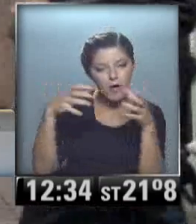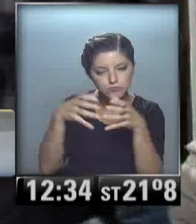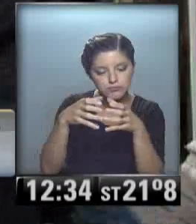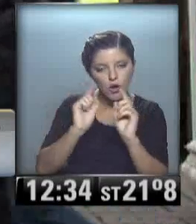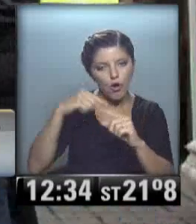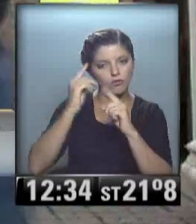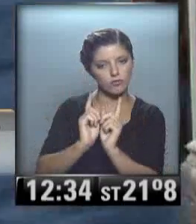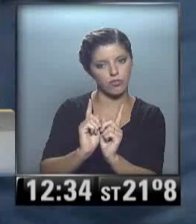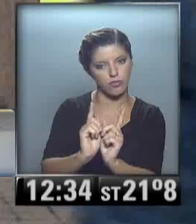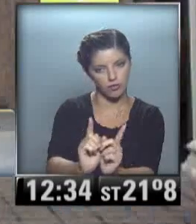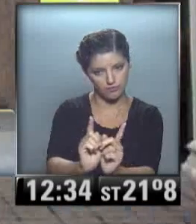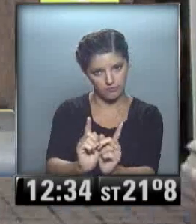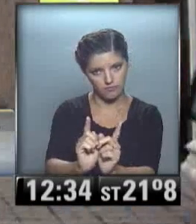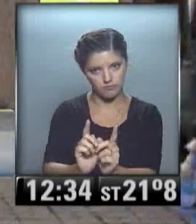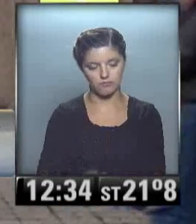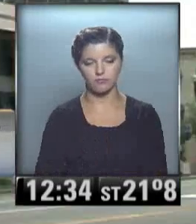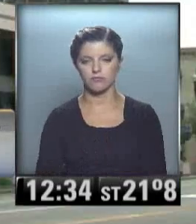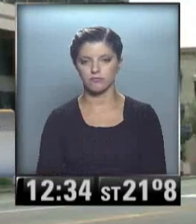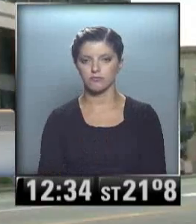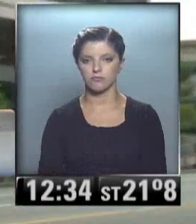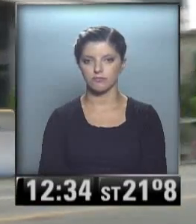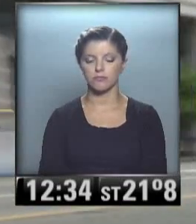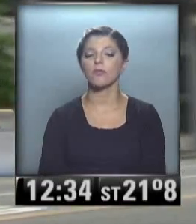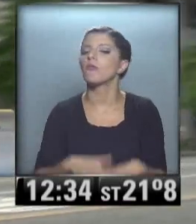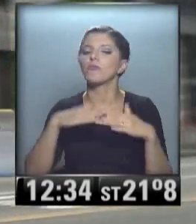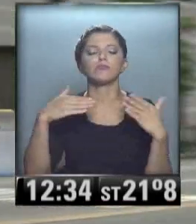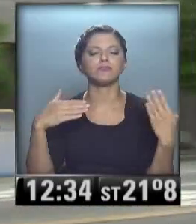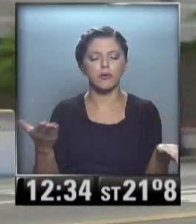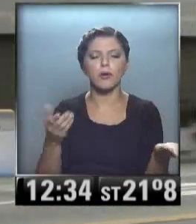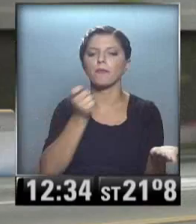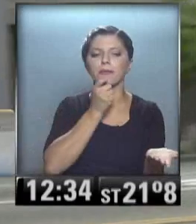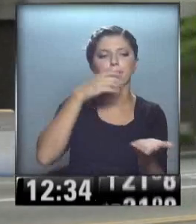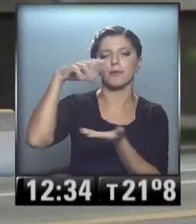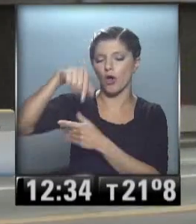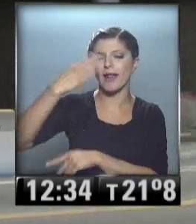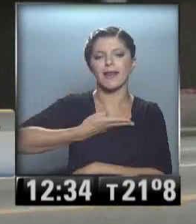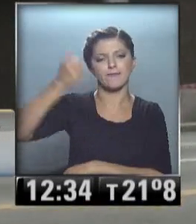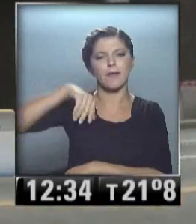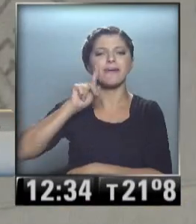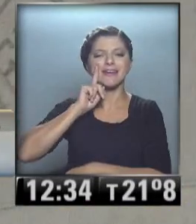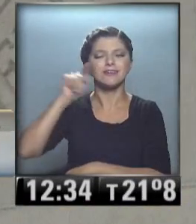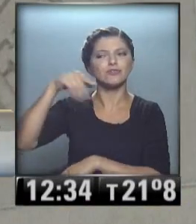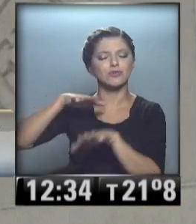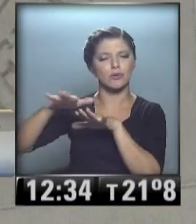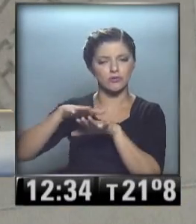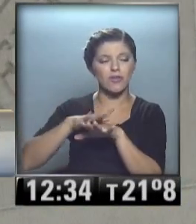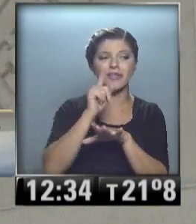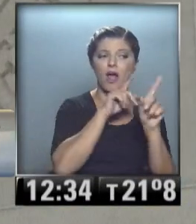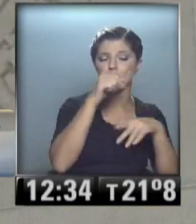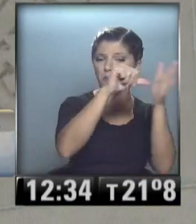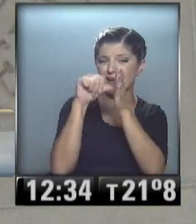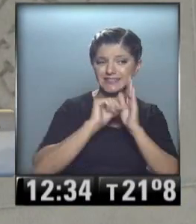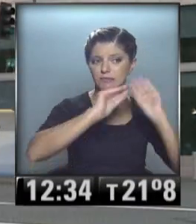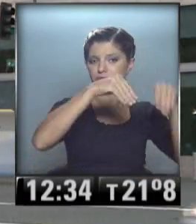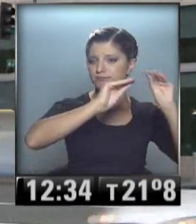bajo la influencia europea. ¿Por qué no sufrió el organismo las consecuencias o el costo de haber llevado al mundo